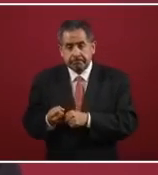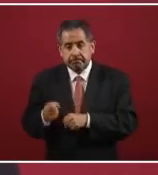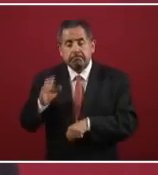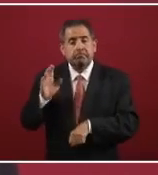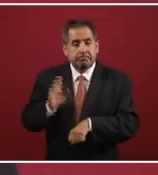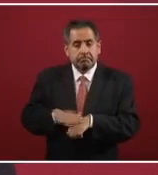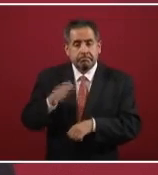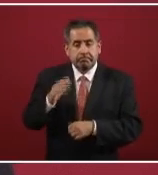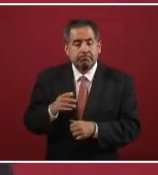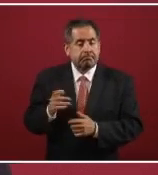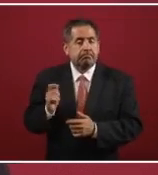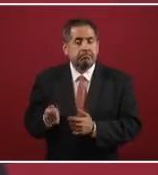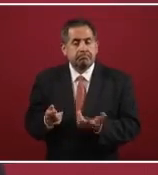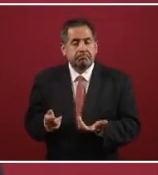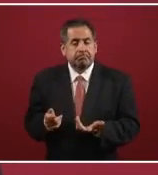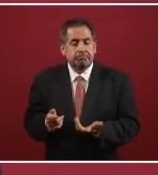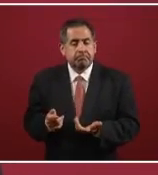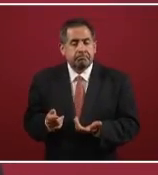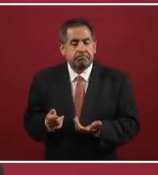de los magos es